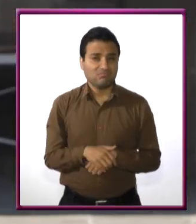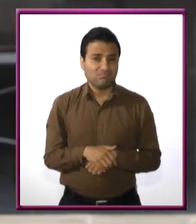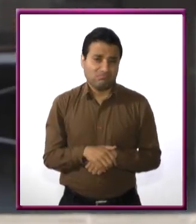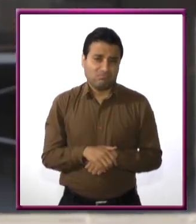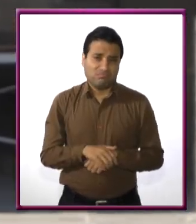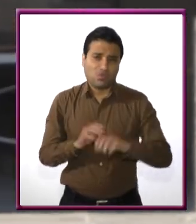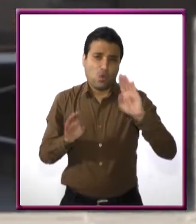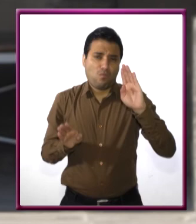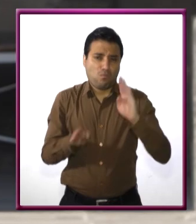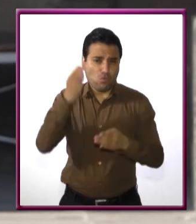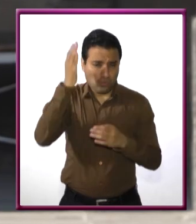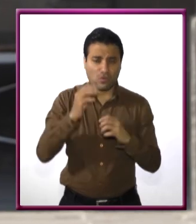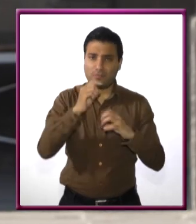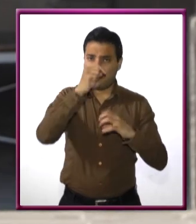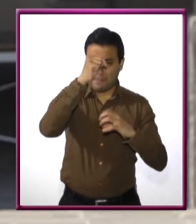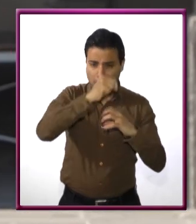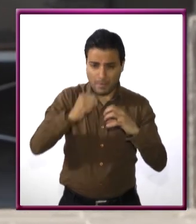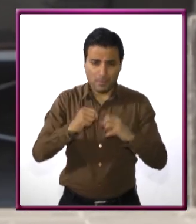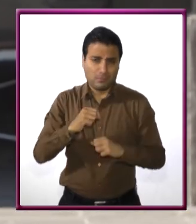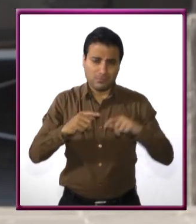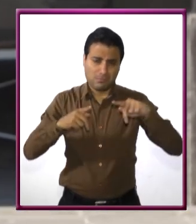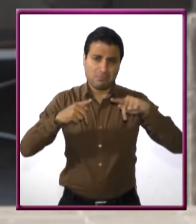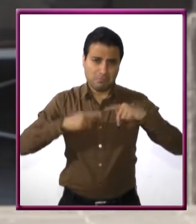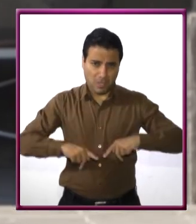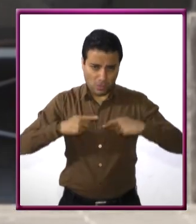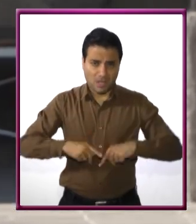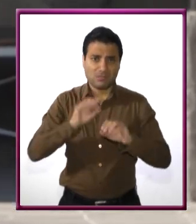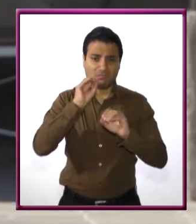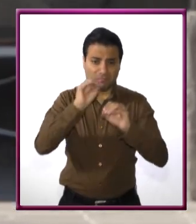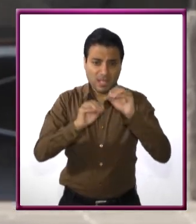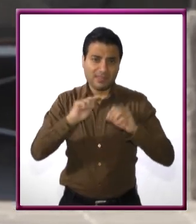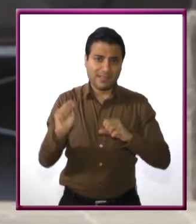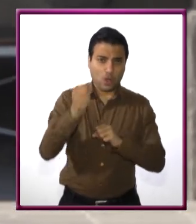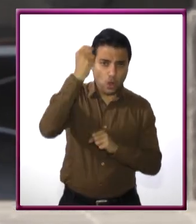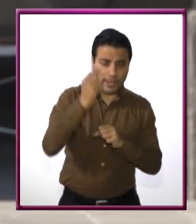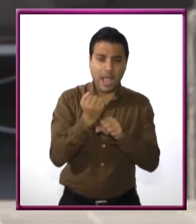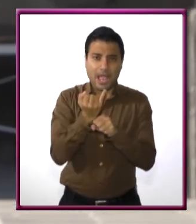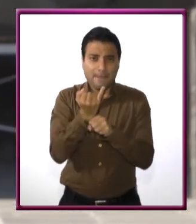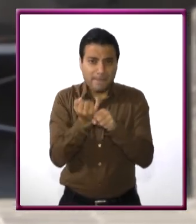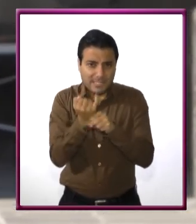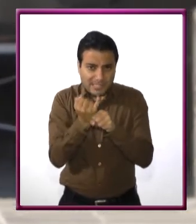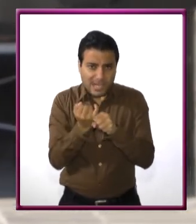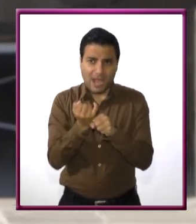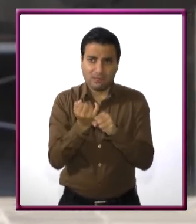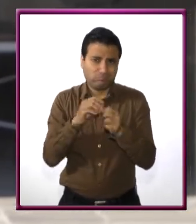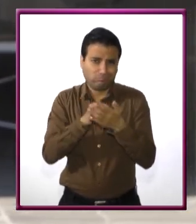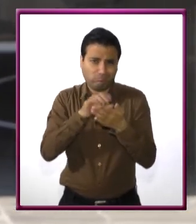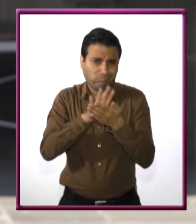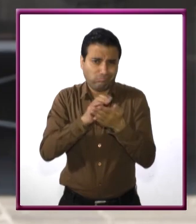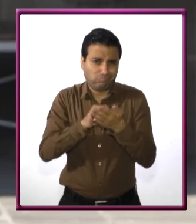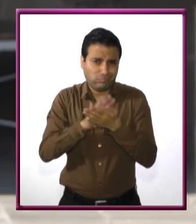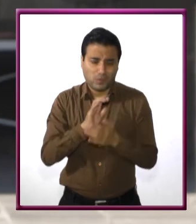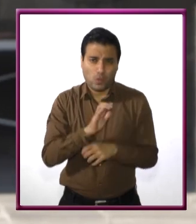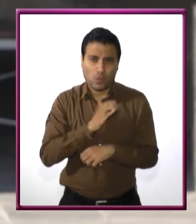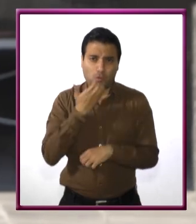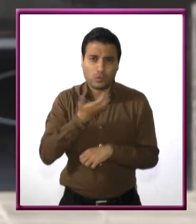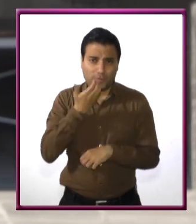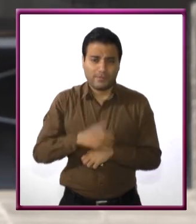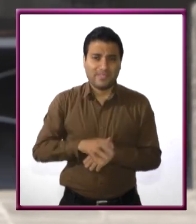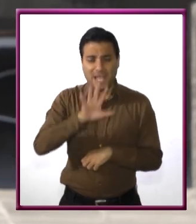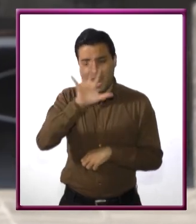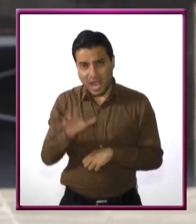compañera. En todo el mundo habitado, los humanos desarrollaban la tecnología, se hacían preguntas y generaban conocimiento. Uh-huh.